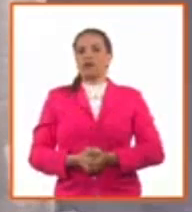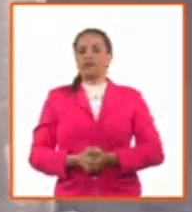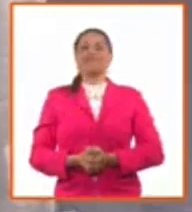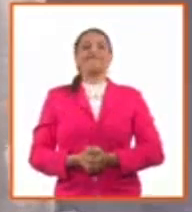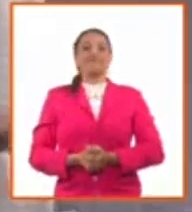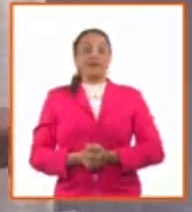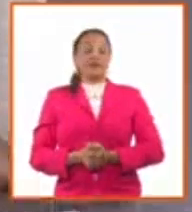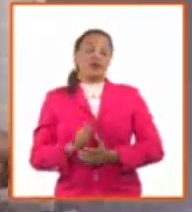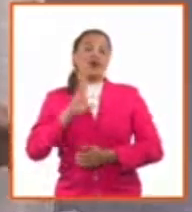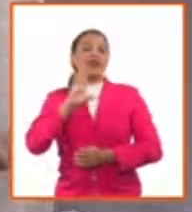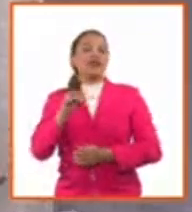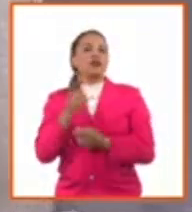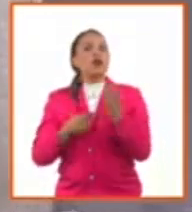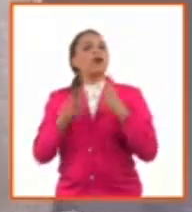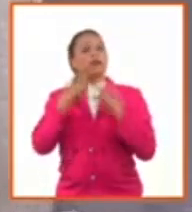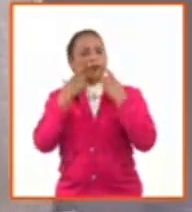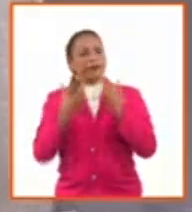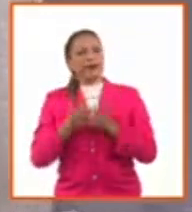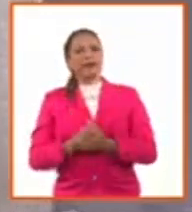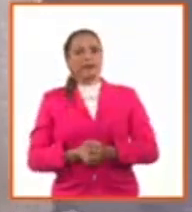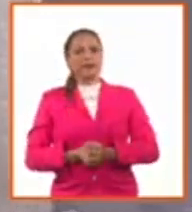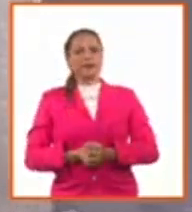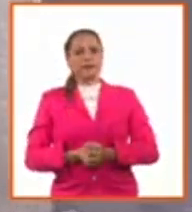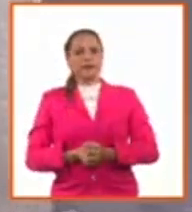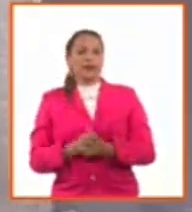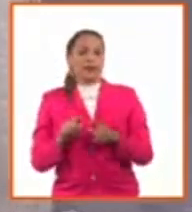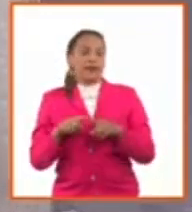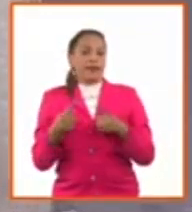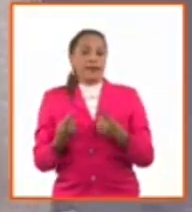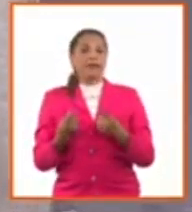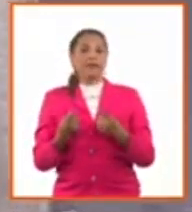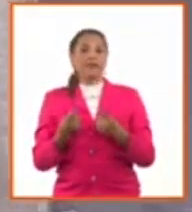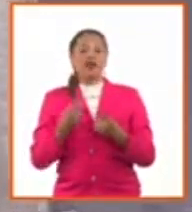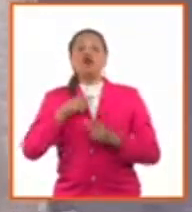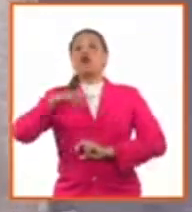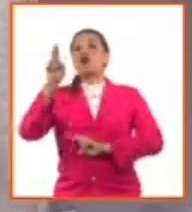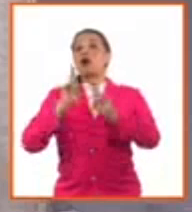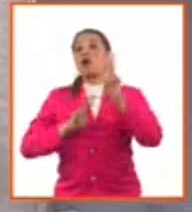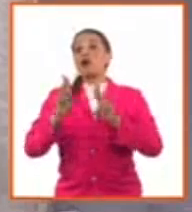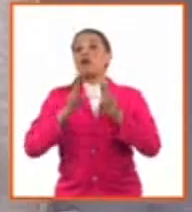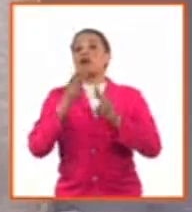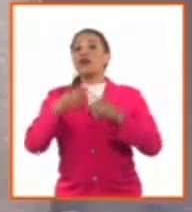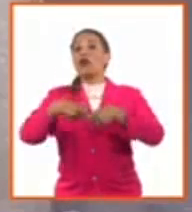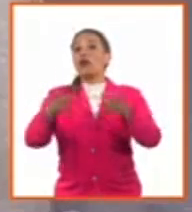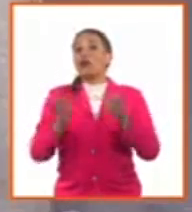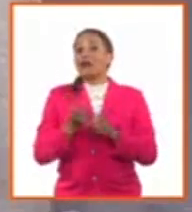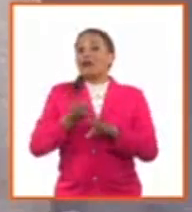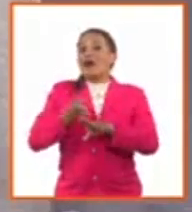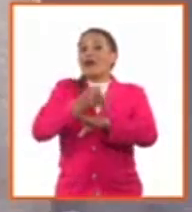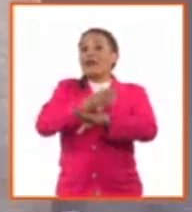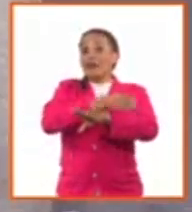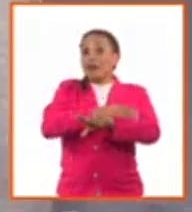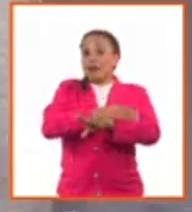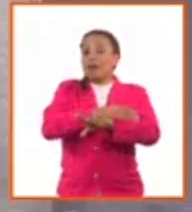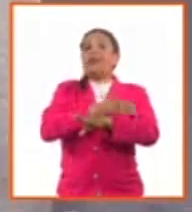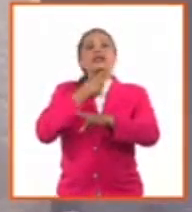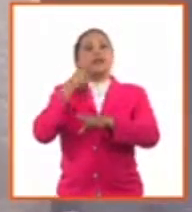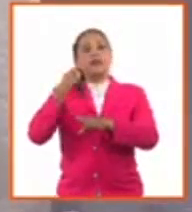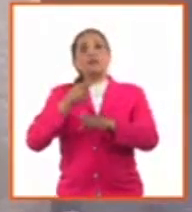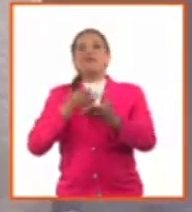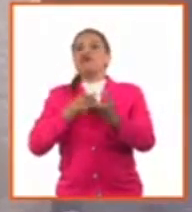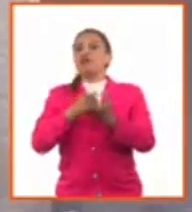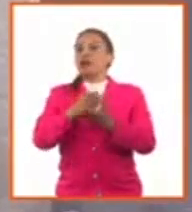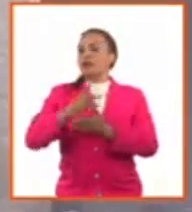algo sumamente importante, y es que los acuerdos de los congresos tienen un